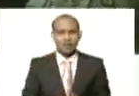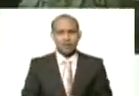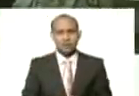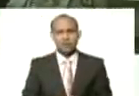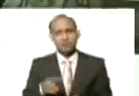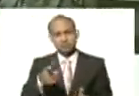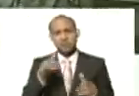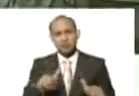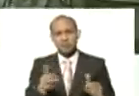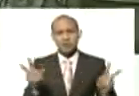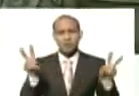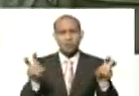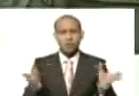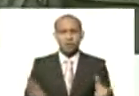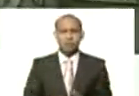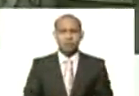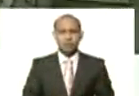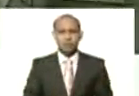así fue.